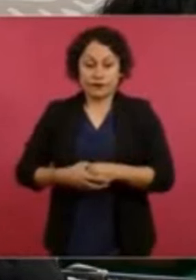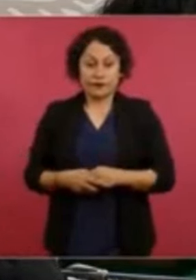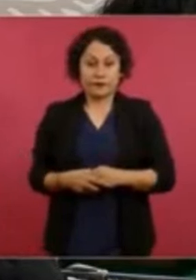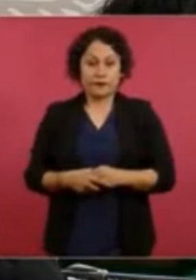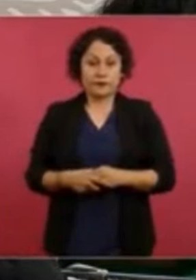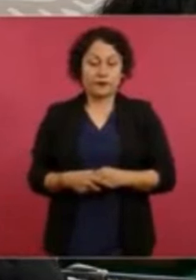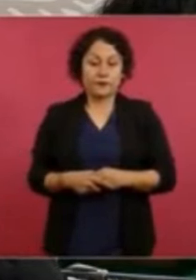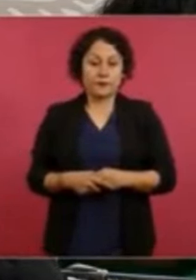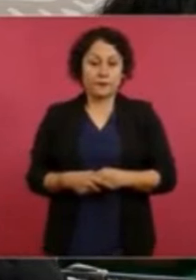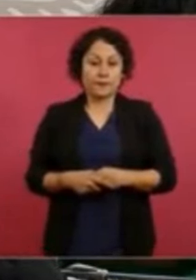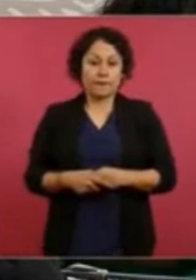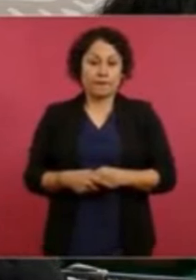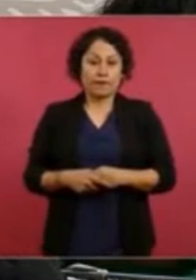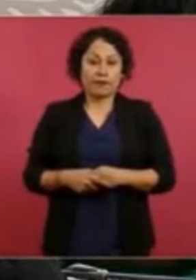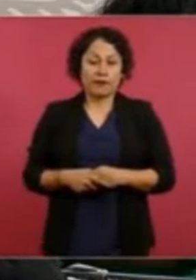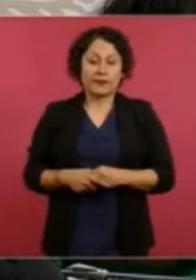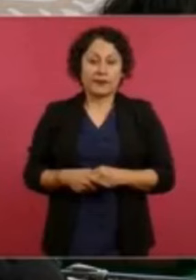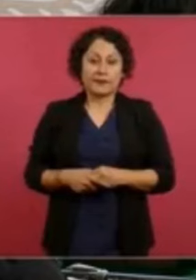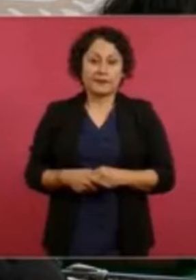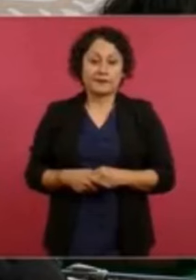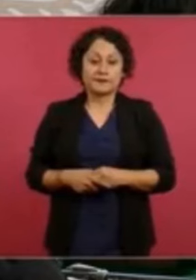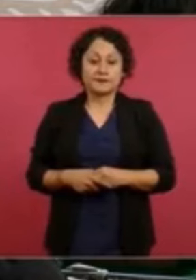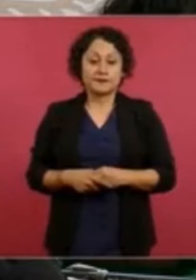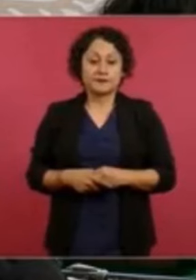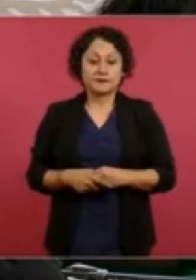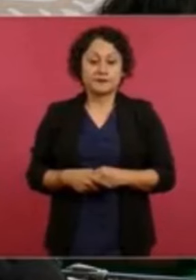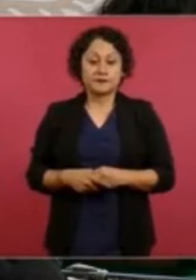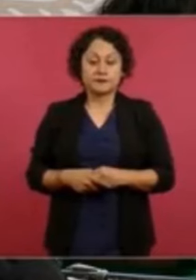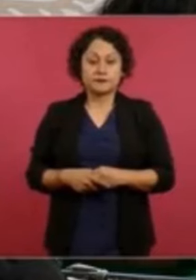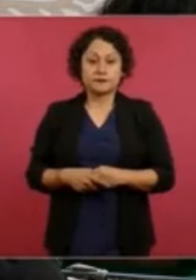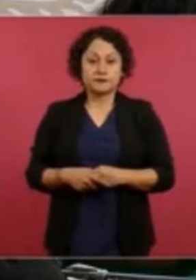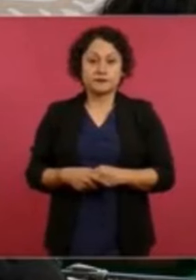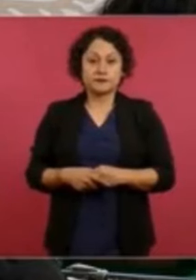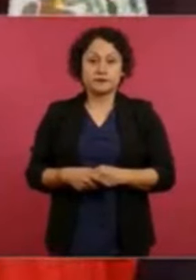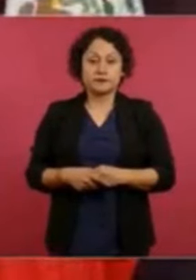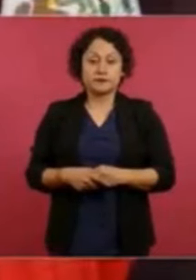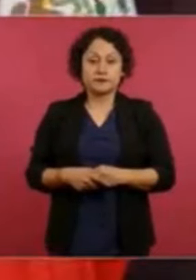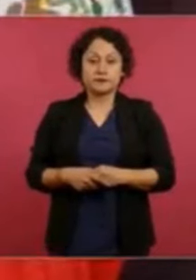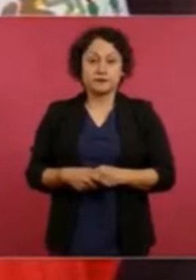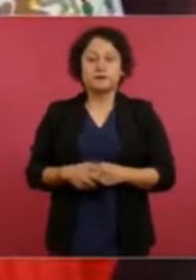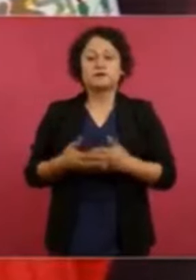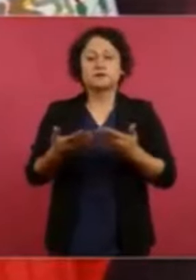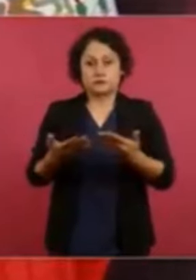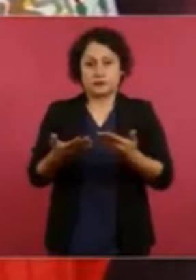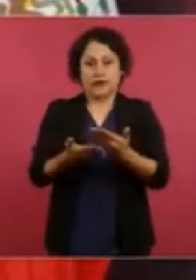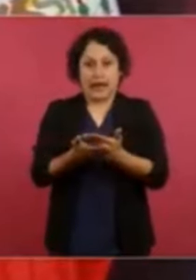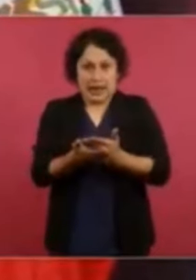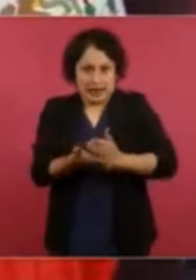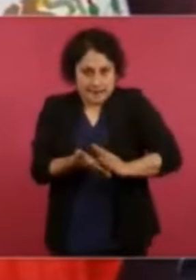Y luego están proyectos